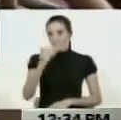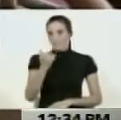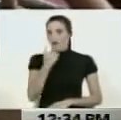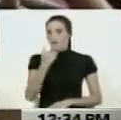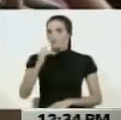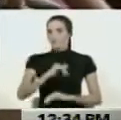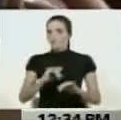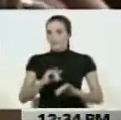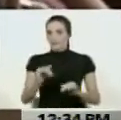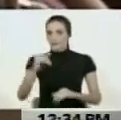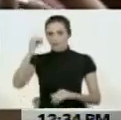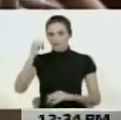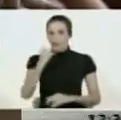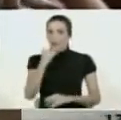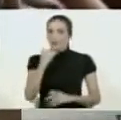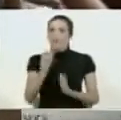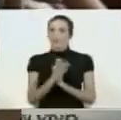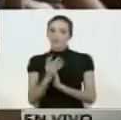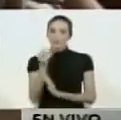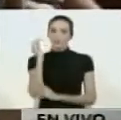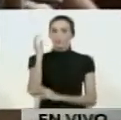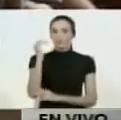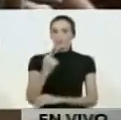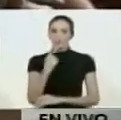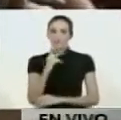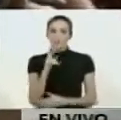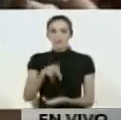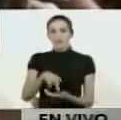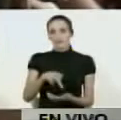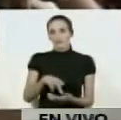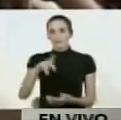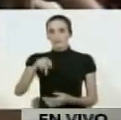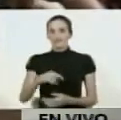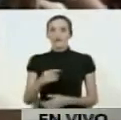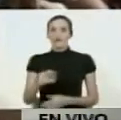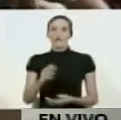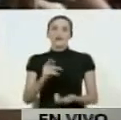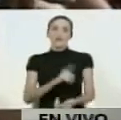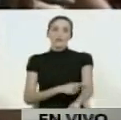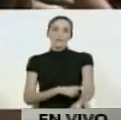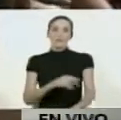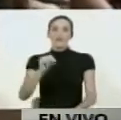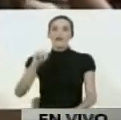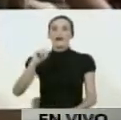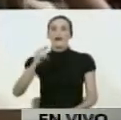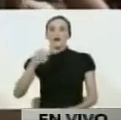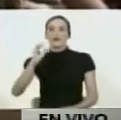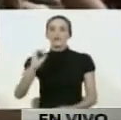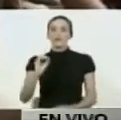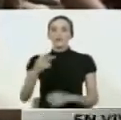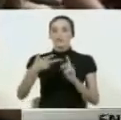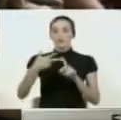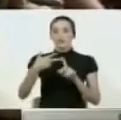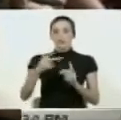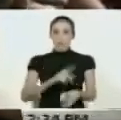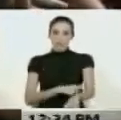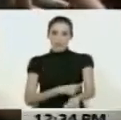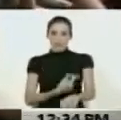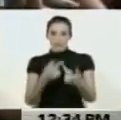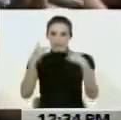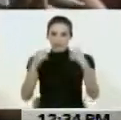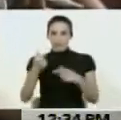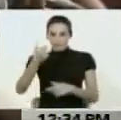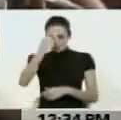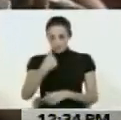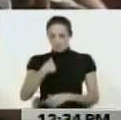ese día con un conversatorio donde vamos a participar mi hermano Nacho, que es el tercero de nosotros, y mi persona.